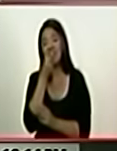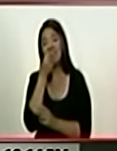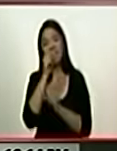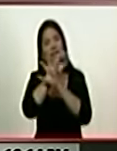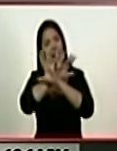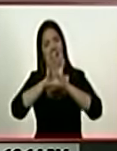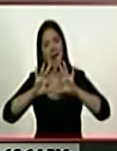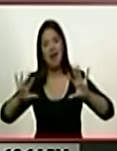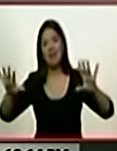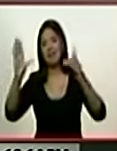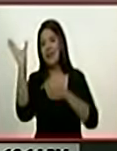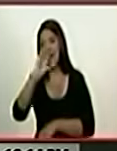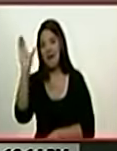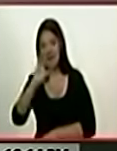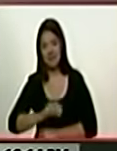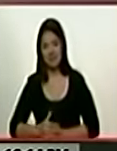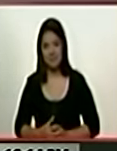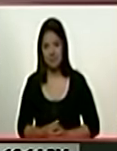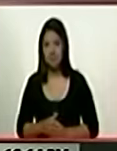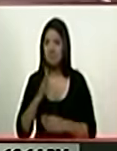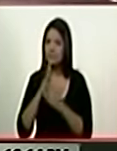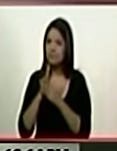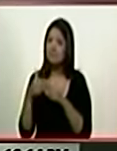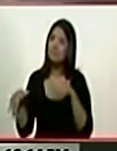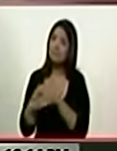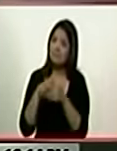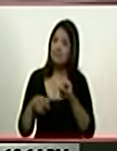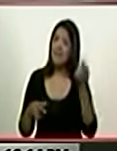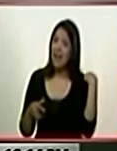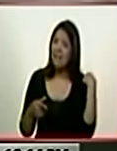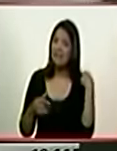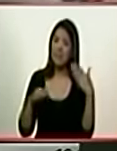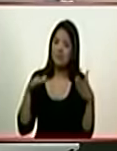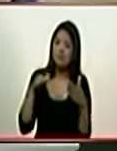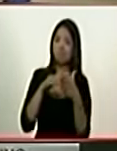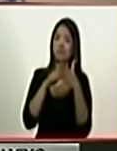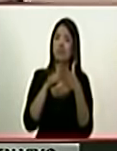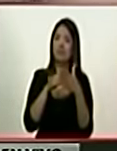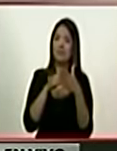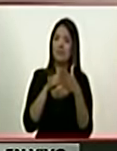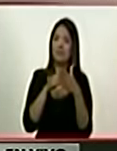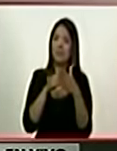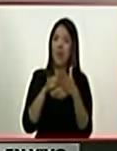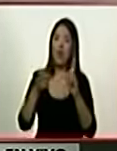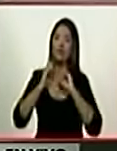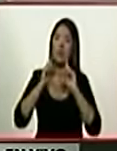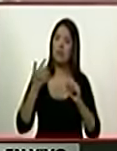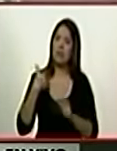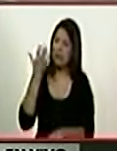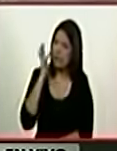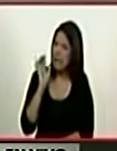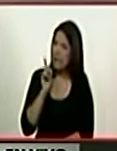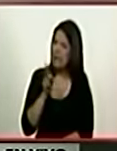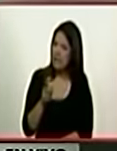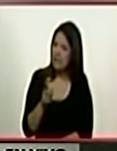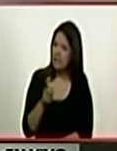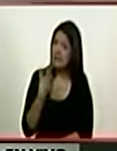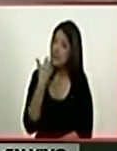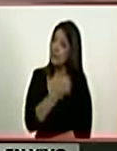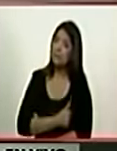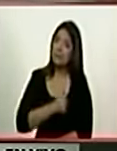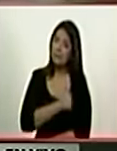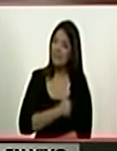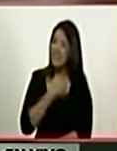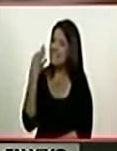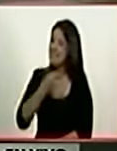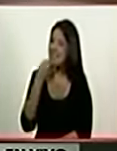vías caraqueñas. Ministro, el día de ayer ocurrió lamentablemente un accidente entre colectivos en la Gran Mariscal de Ayacucho y parece que es lamentablemente una constante en esa